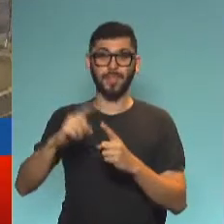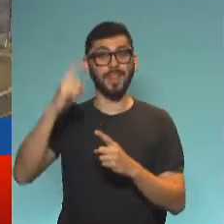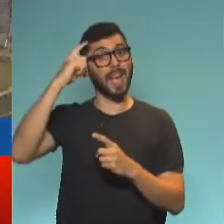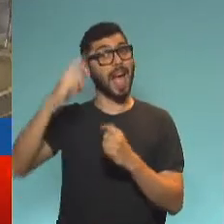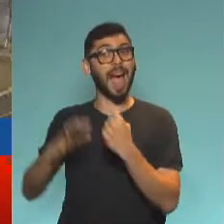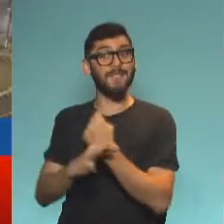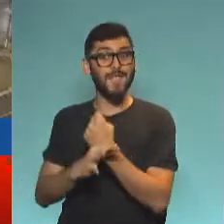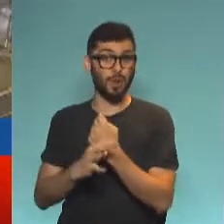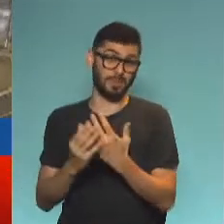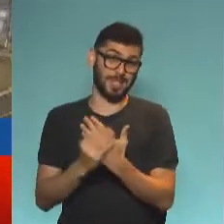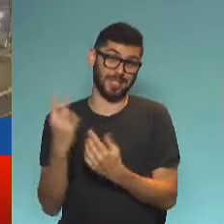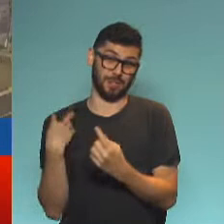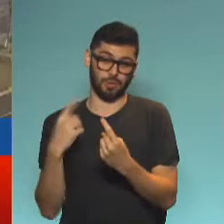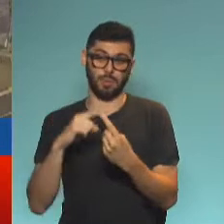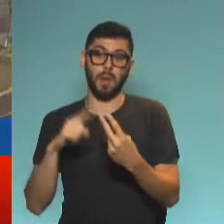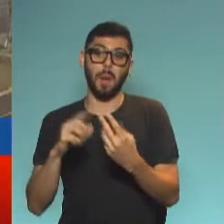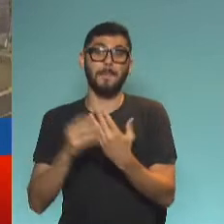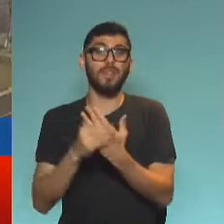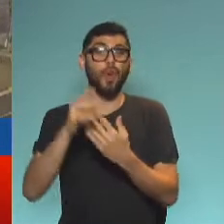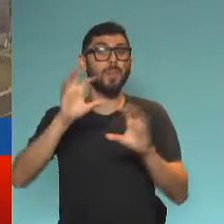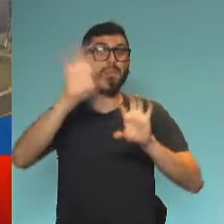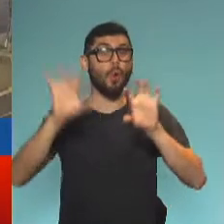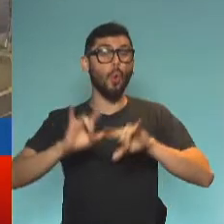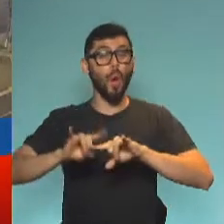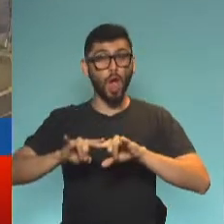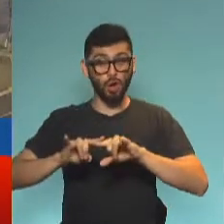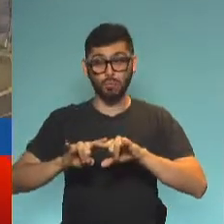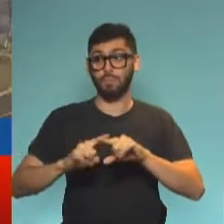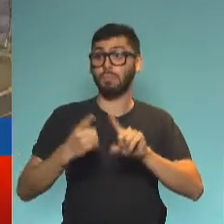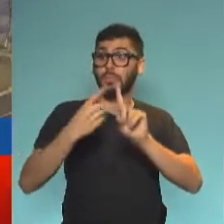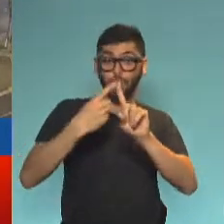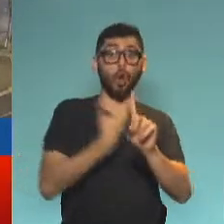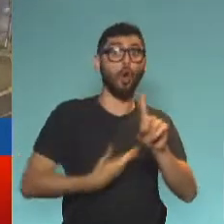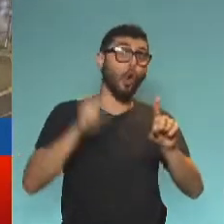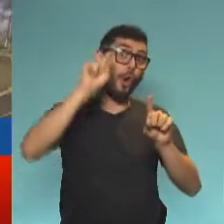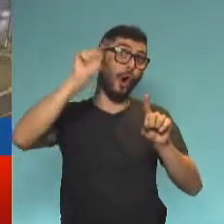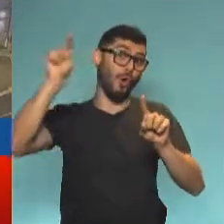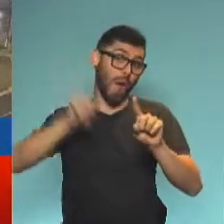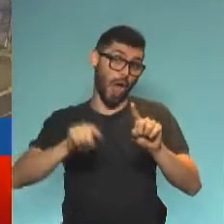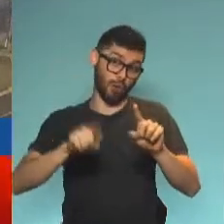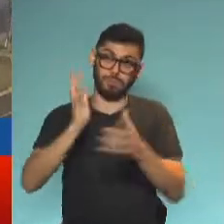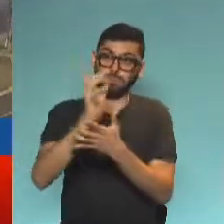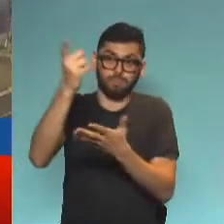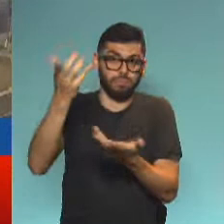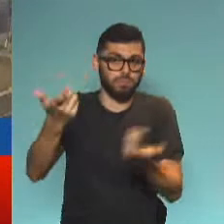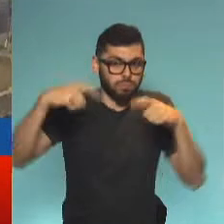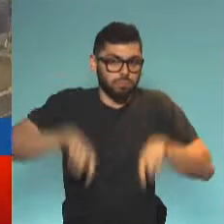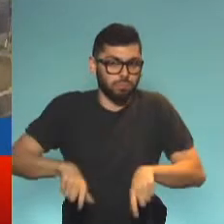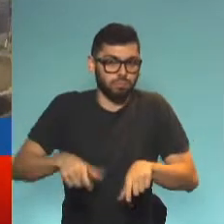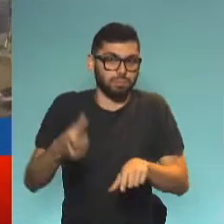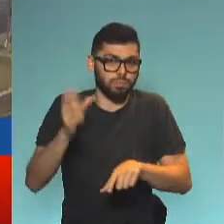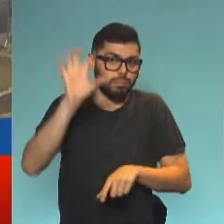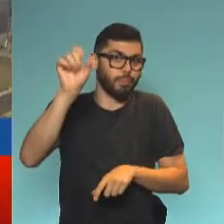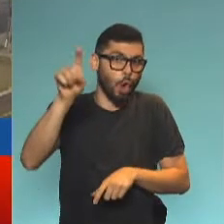Santiago Cafiero y el ministro del Interior, Eduardo Guado de Pedro, en contacto con los gobernadores, que también eran quienes en sus provincias tenían que albergar